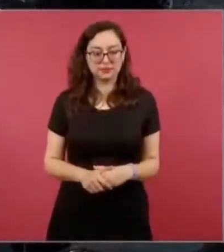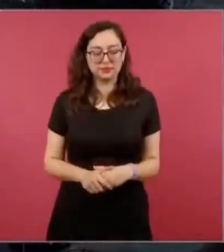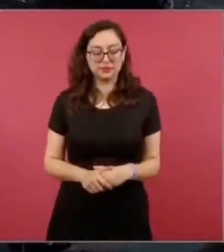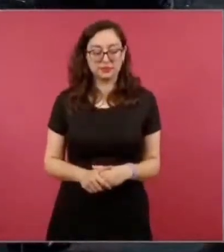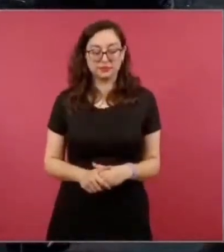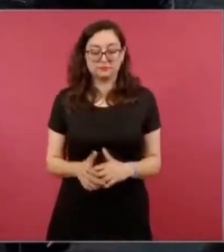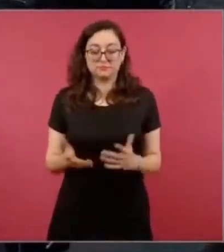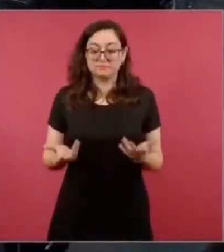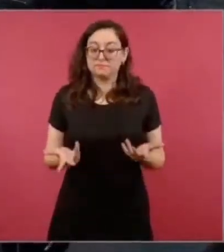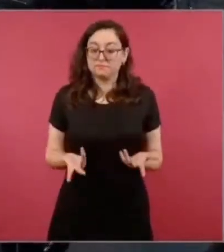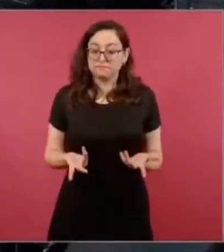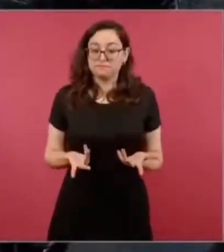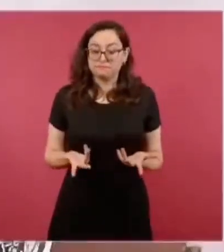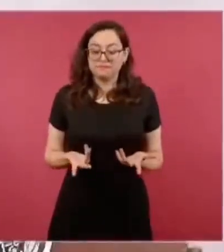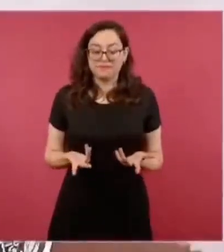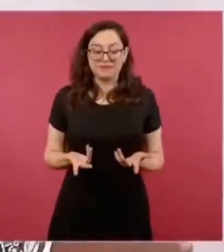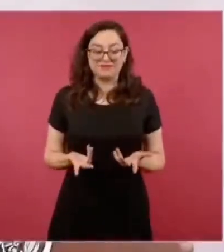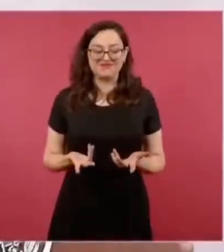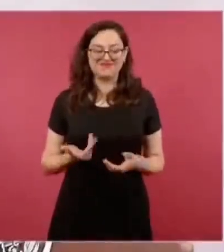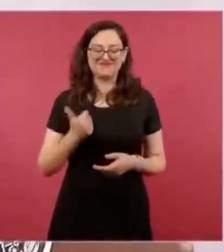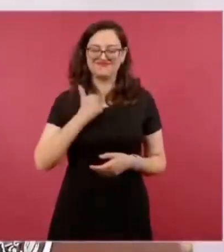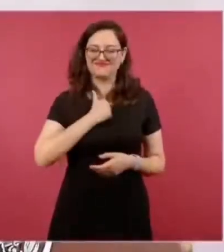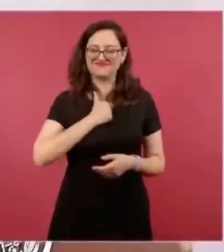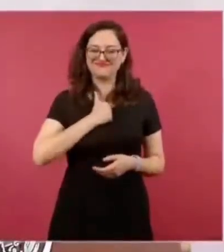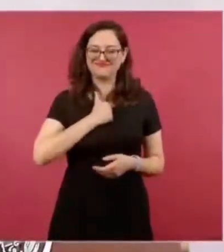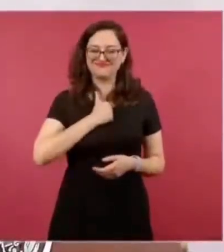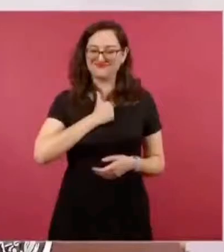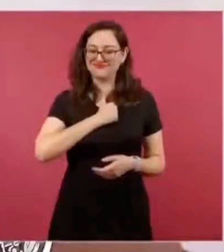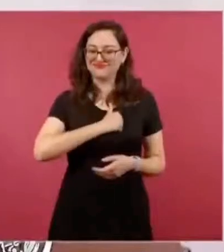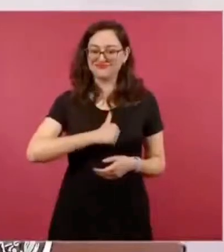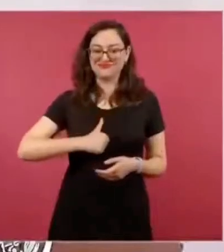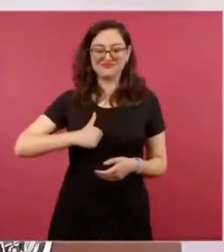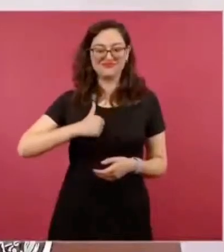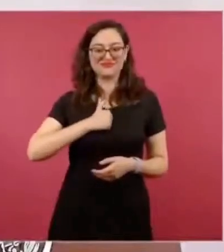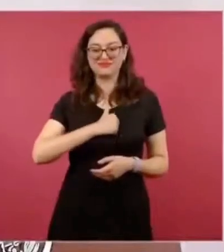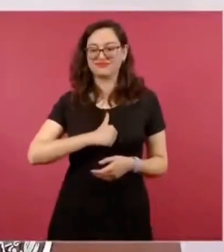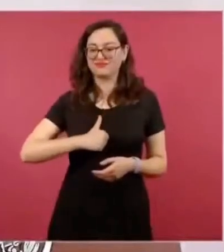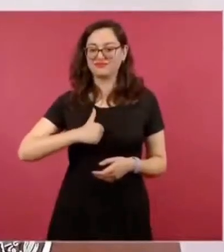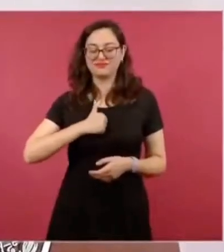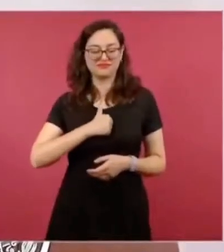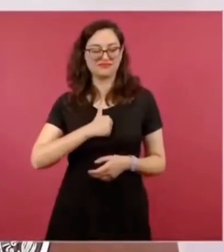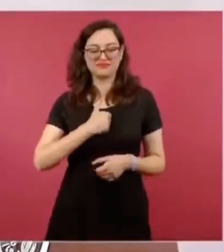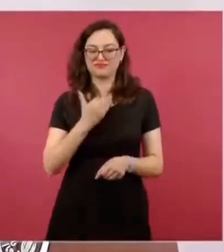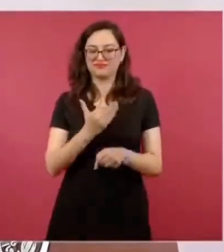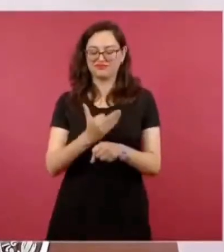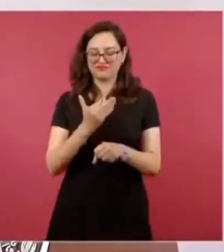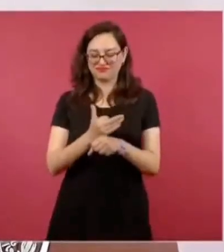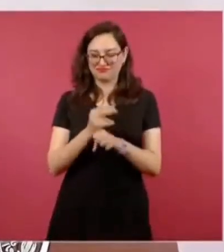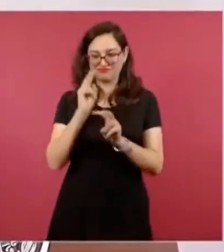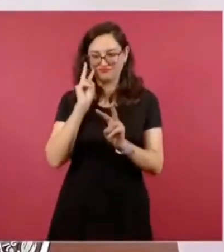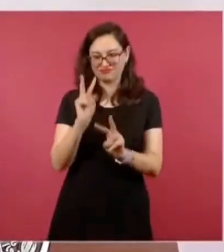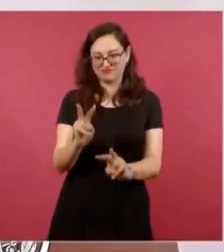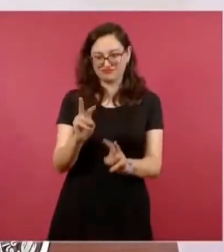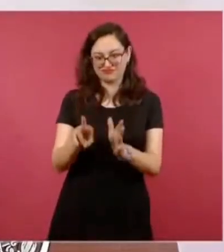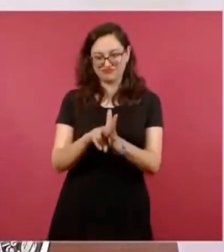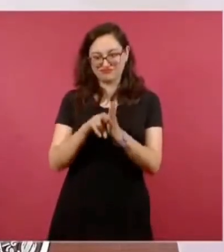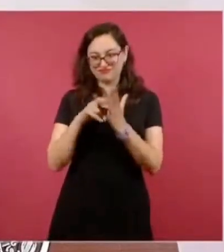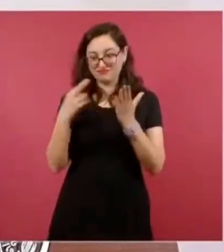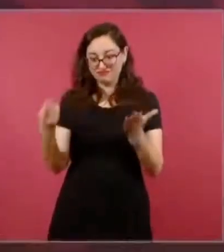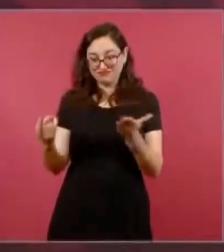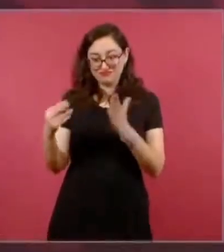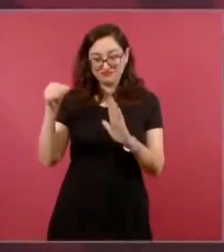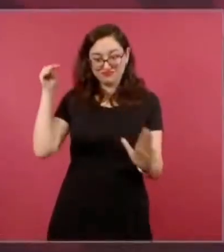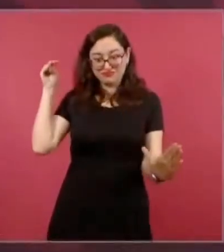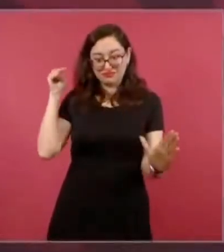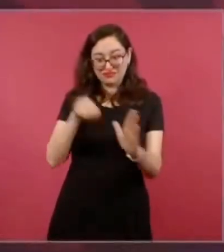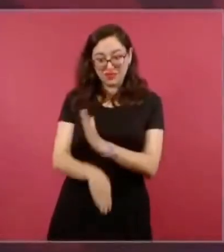Entonces, es lamentable que esté en esa situación su revista.